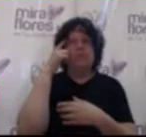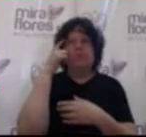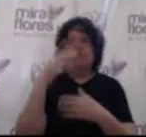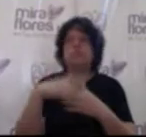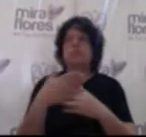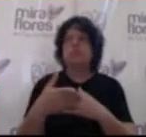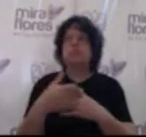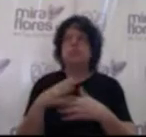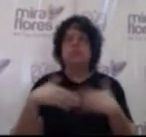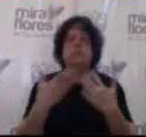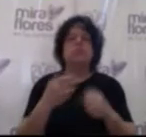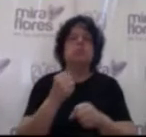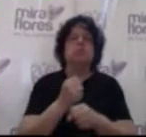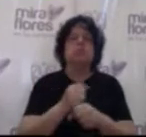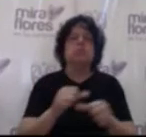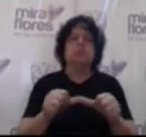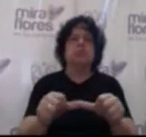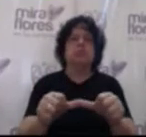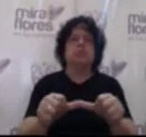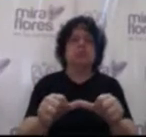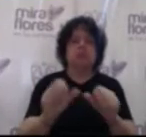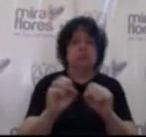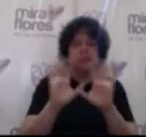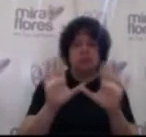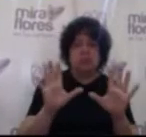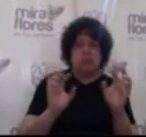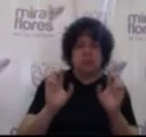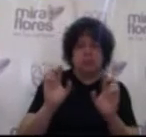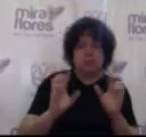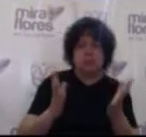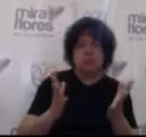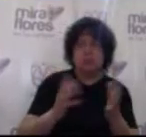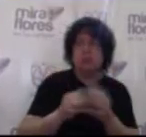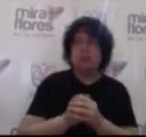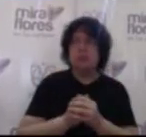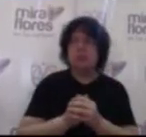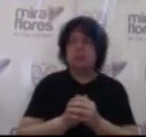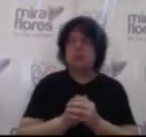idea. No sé si se aclara la duda.